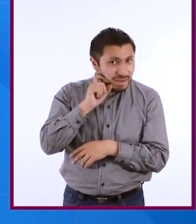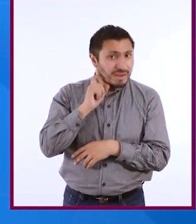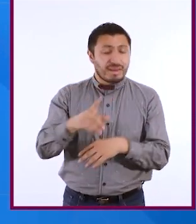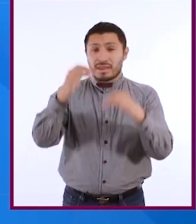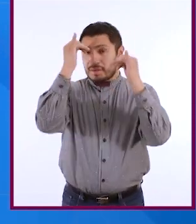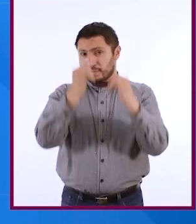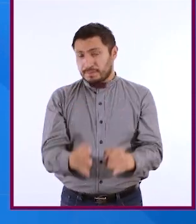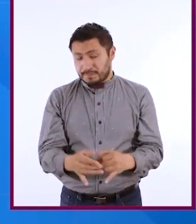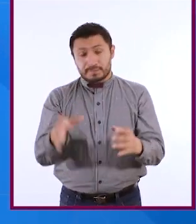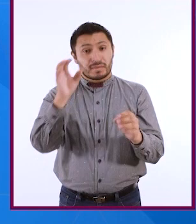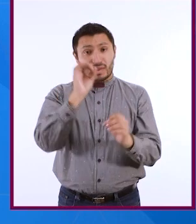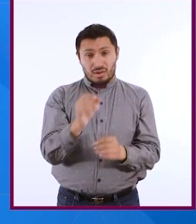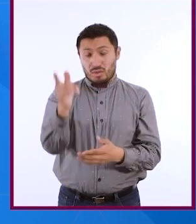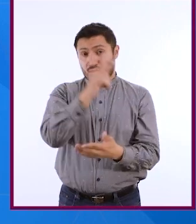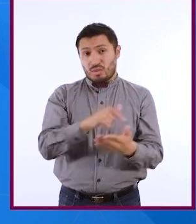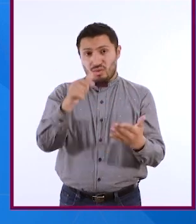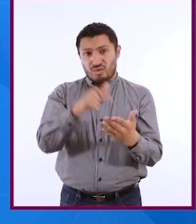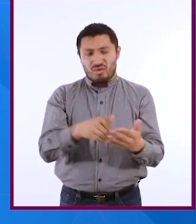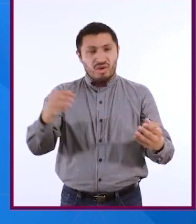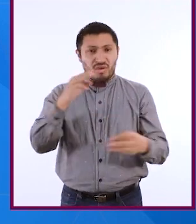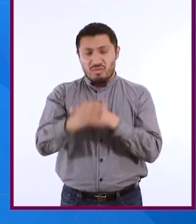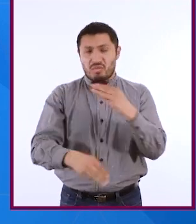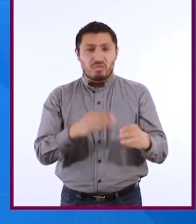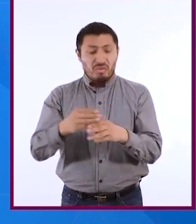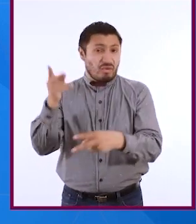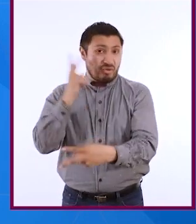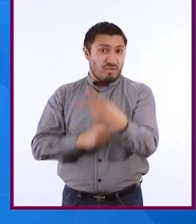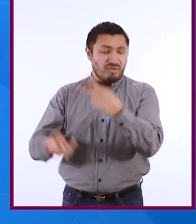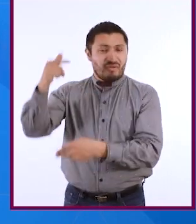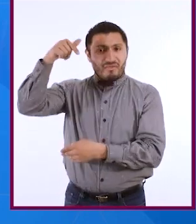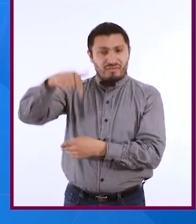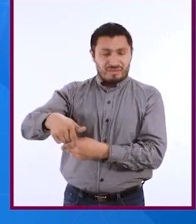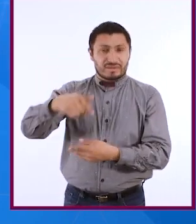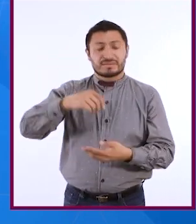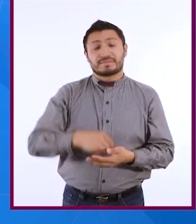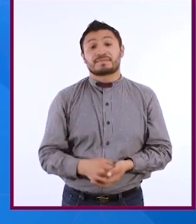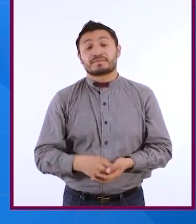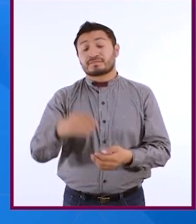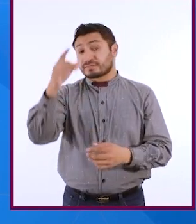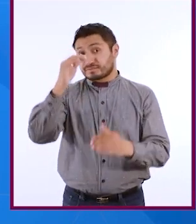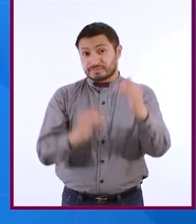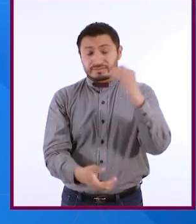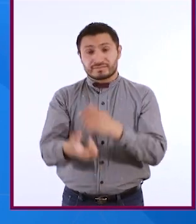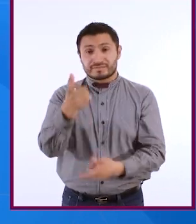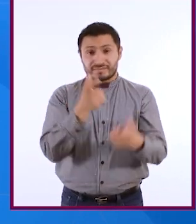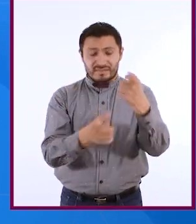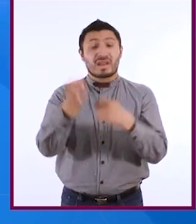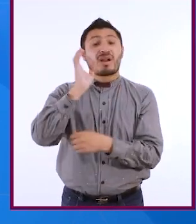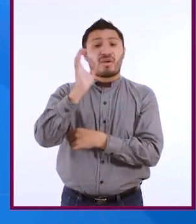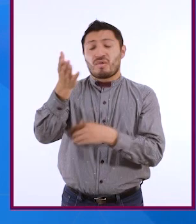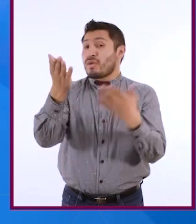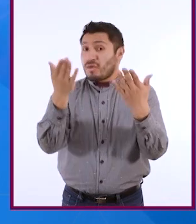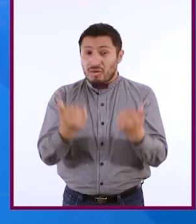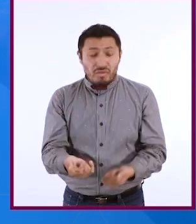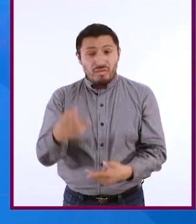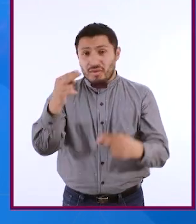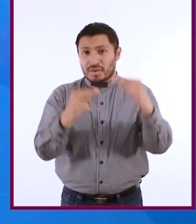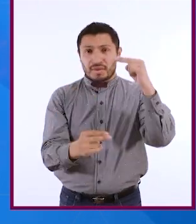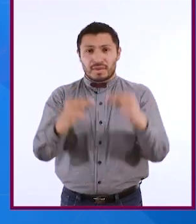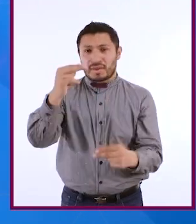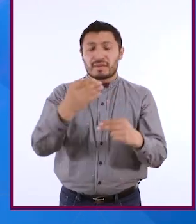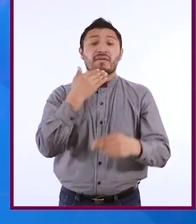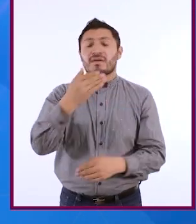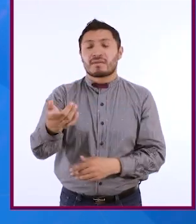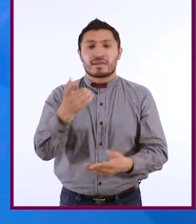se identifican o lugar del mundo del que provienen. La desigualdad económica es cuando no existe una nivelación